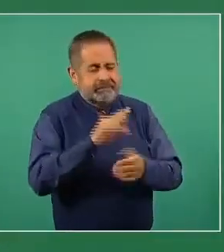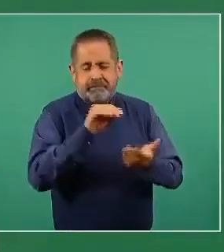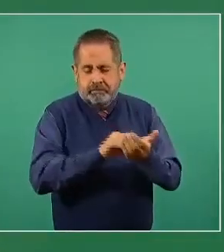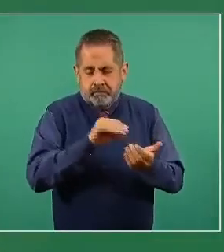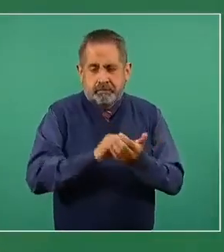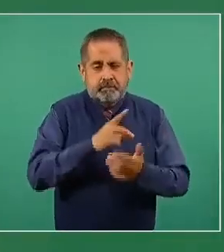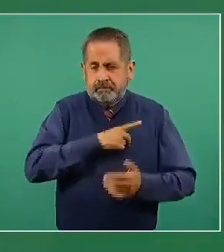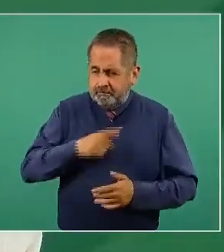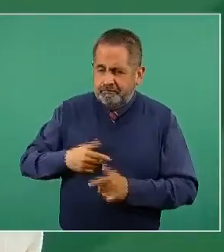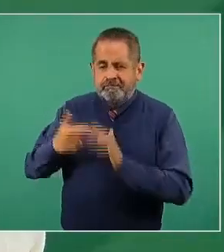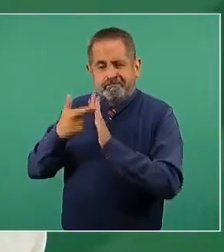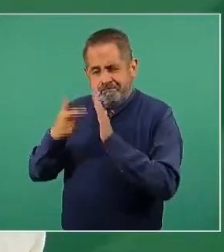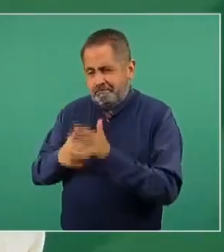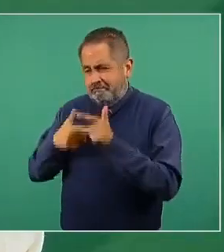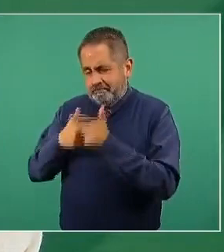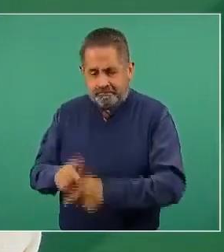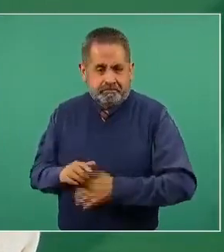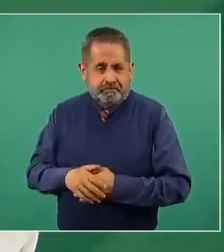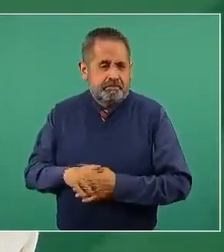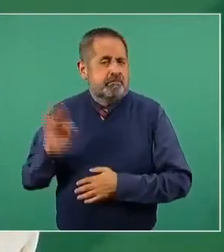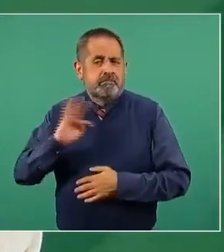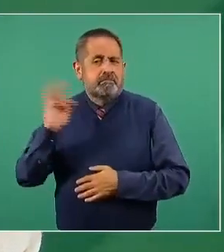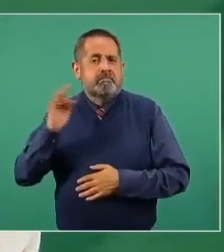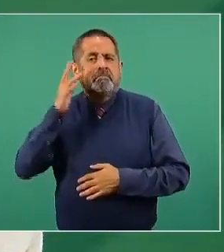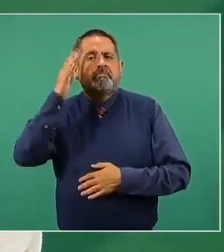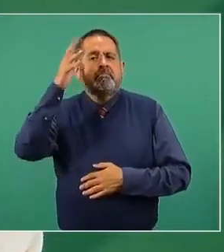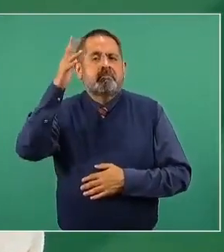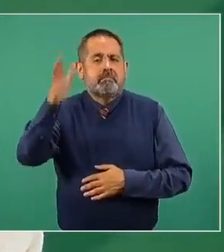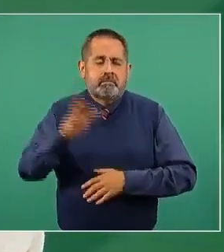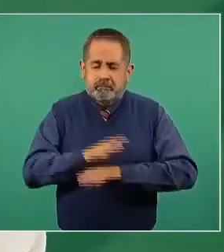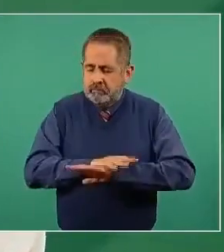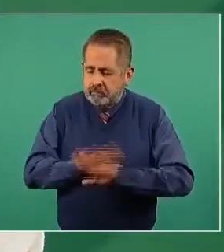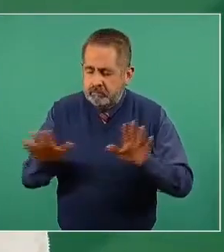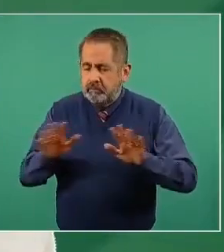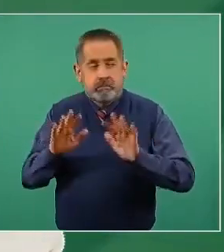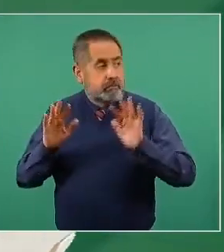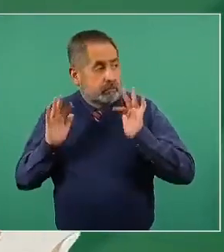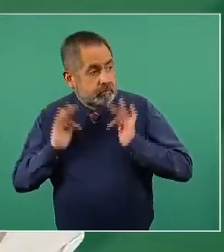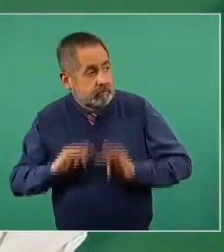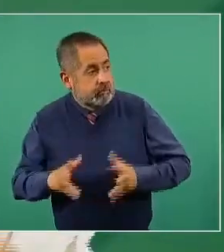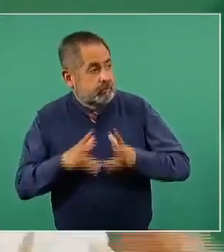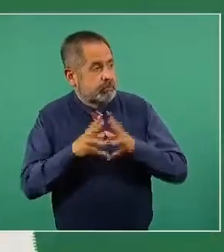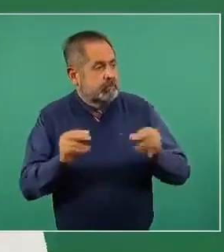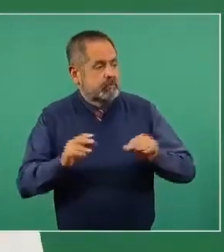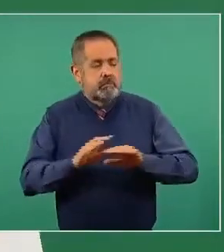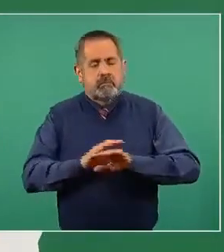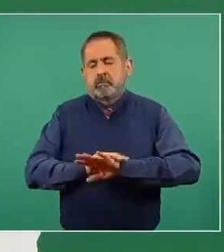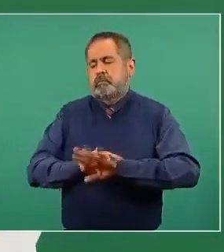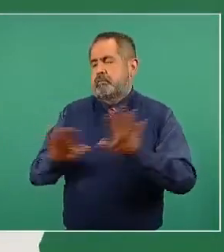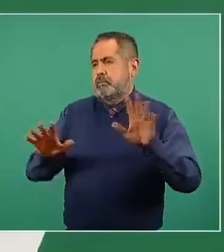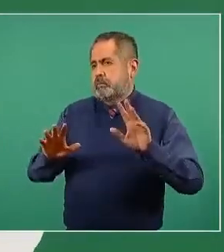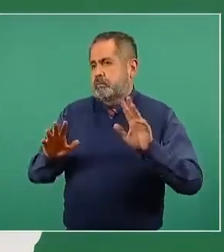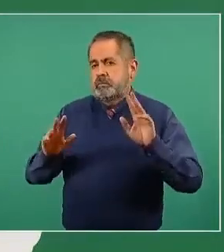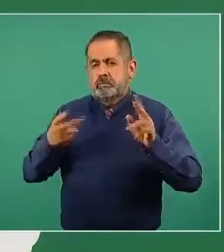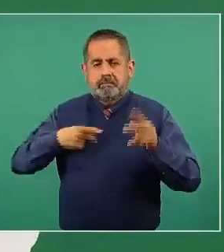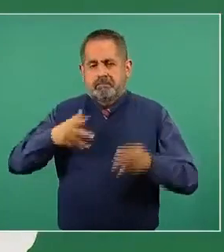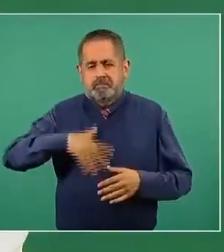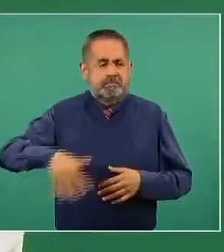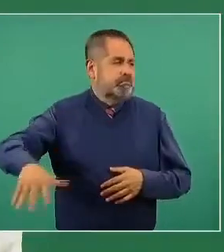de precaución. Llegará el momento en que podamos decir con tranquilidad: hay una proporción muy grande de